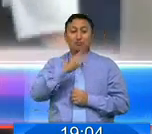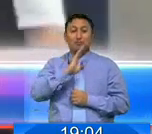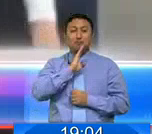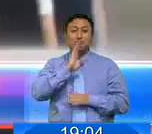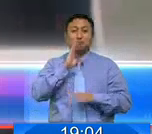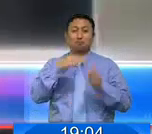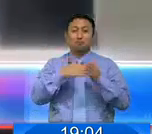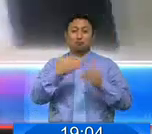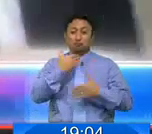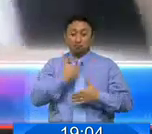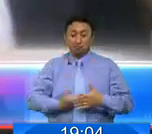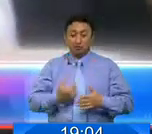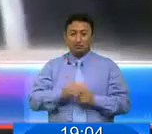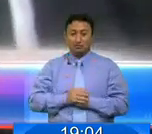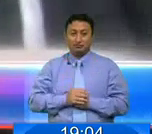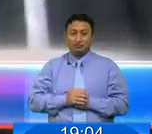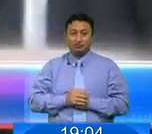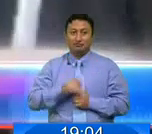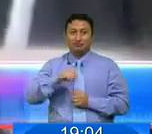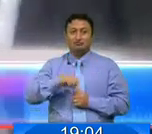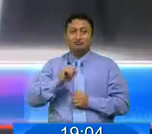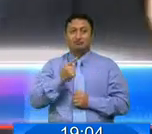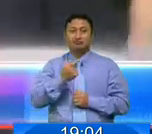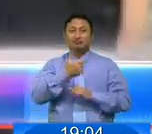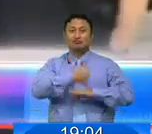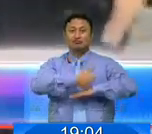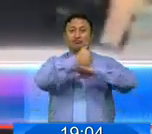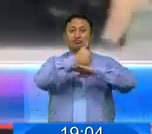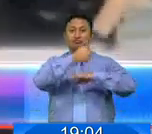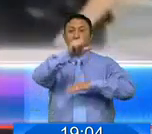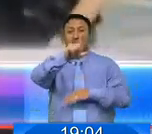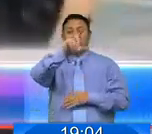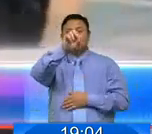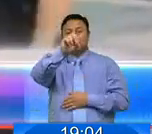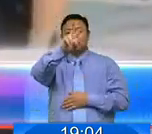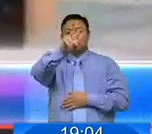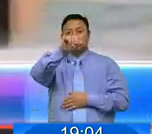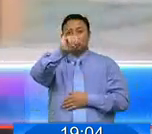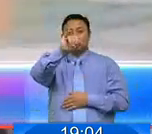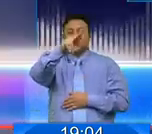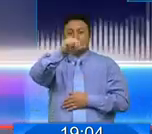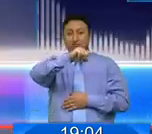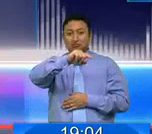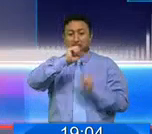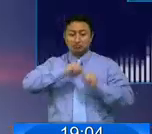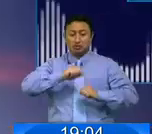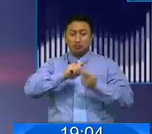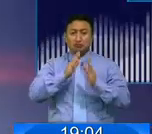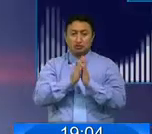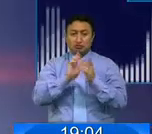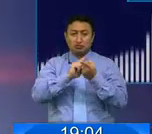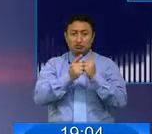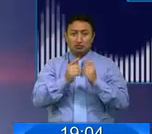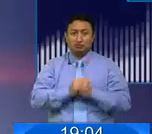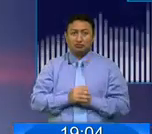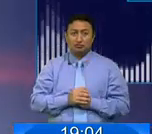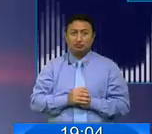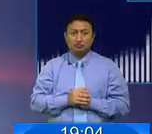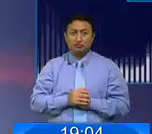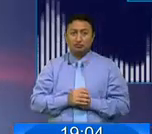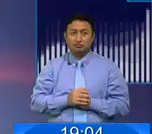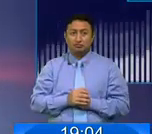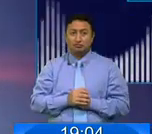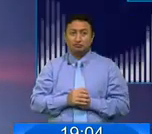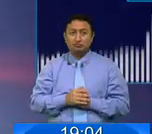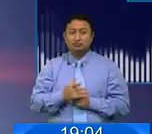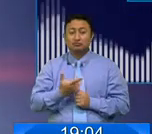contra es de una instancia de primer nivel de la Corte de Lovaina, absolutamente apelable. "Nosotros vamos a apelar en una corte que